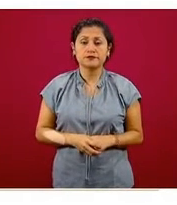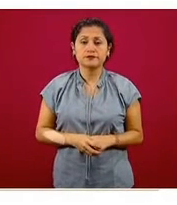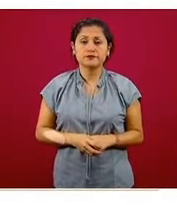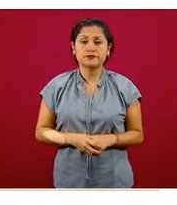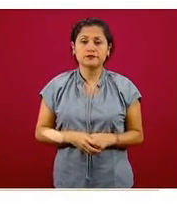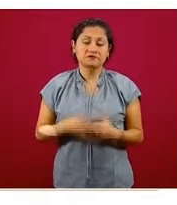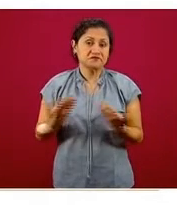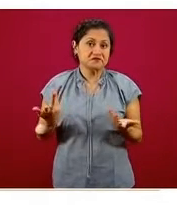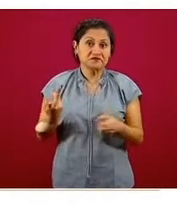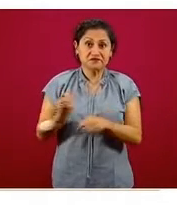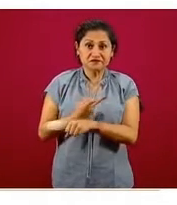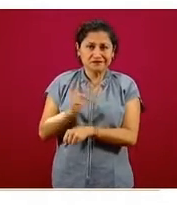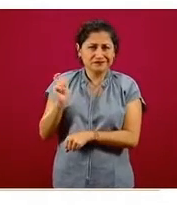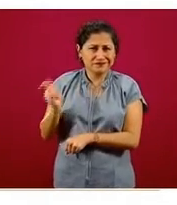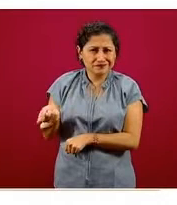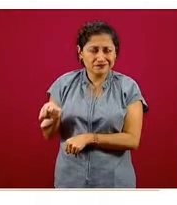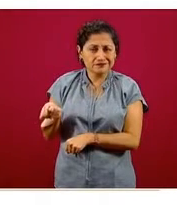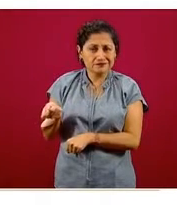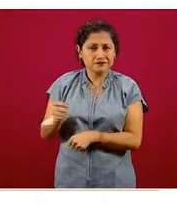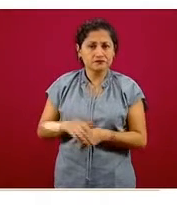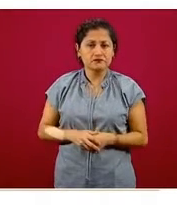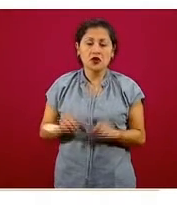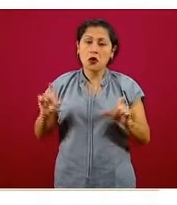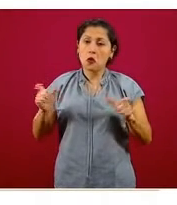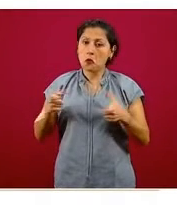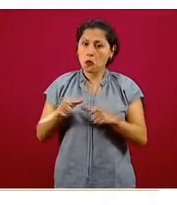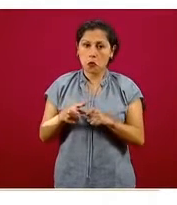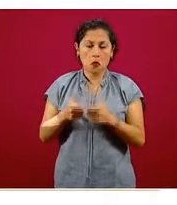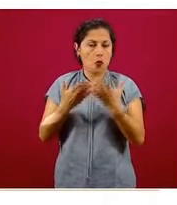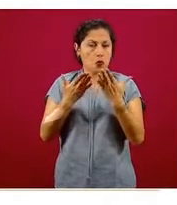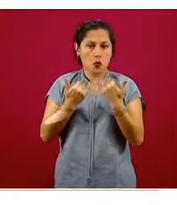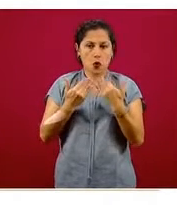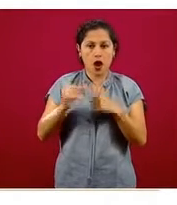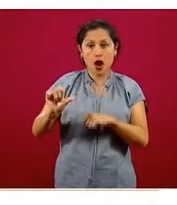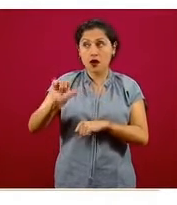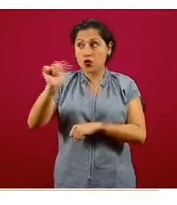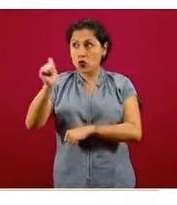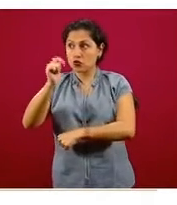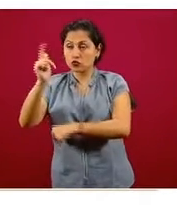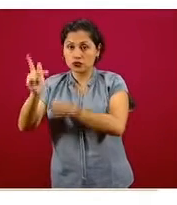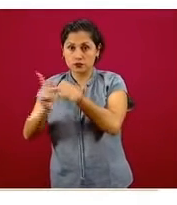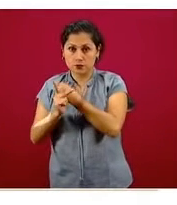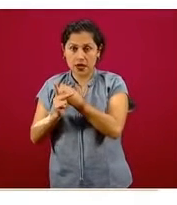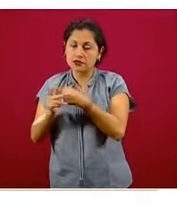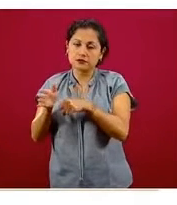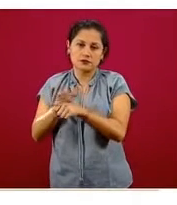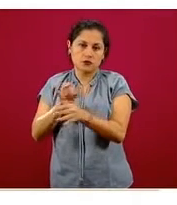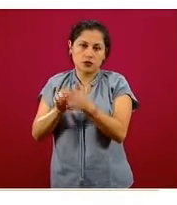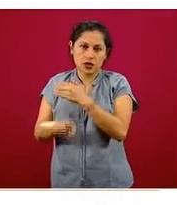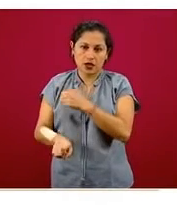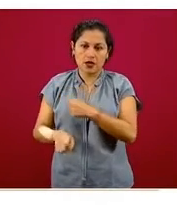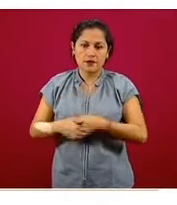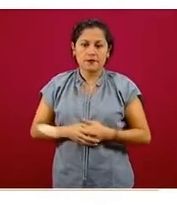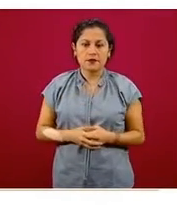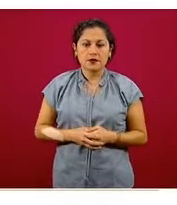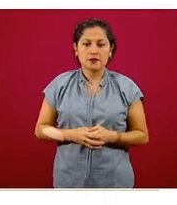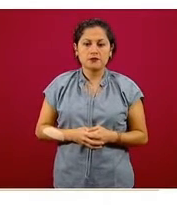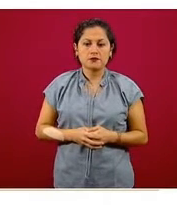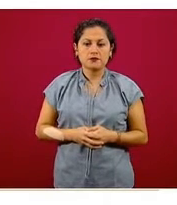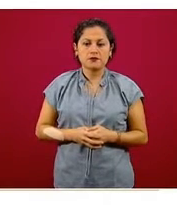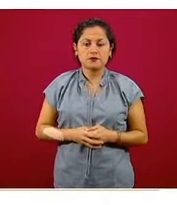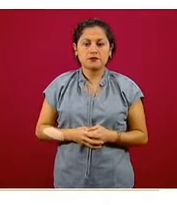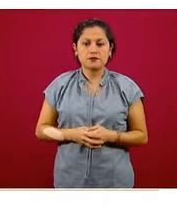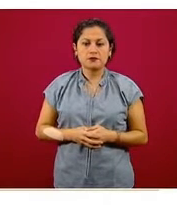no ha habido una disminución como se ha visto sí en otras regiones del mundo. En el caso de las Américas, los casos activos, porque